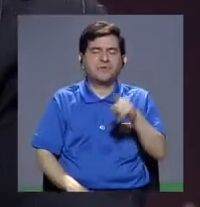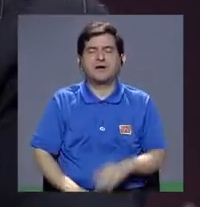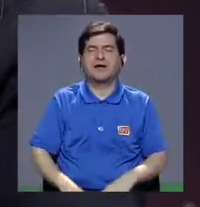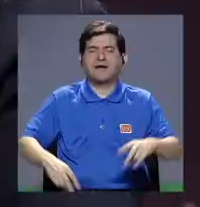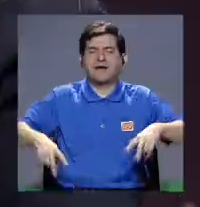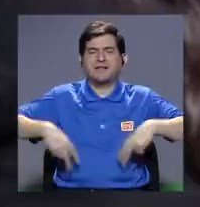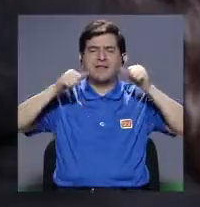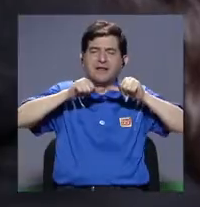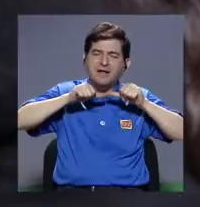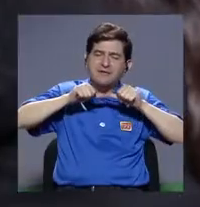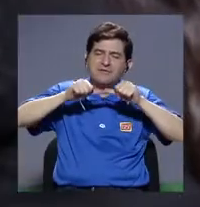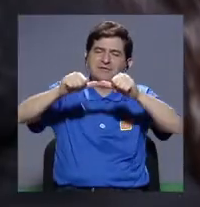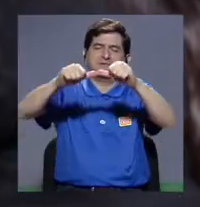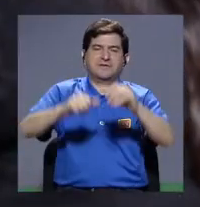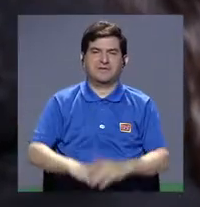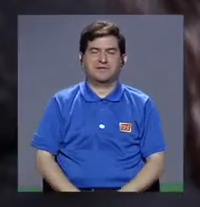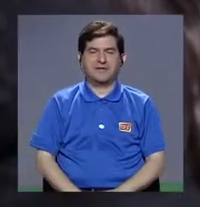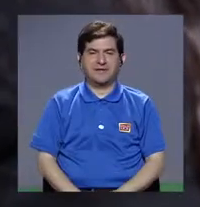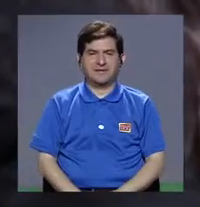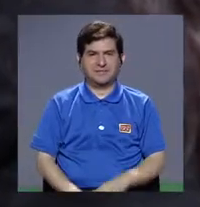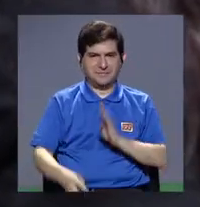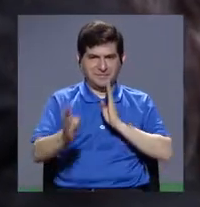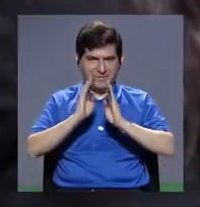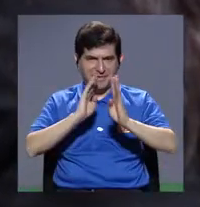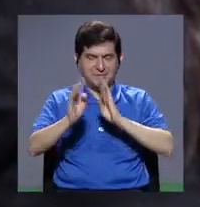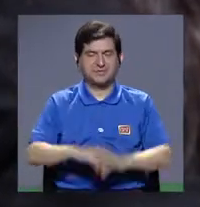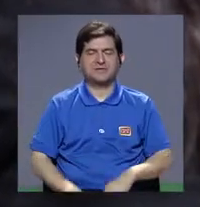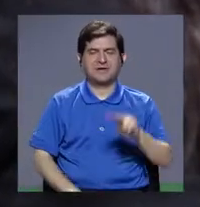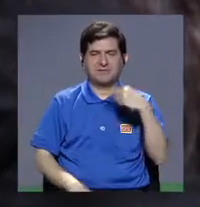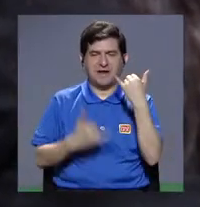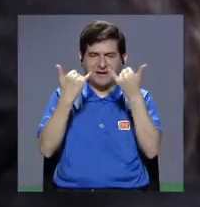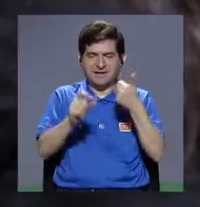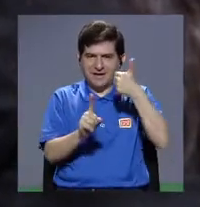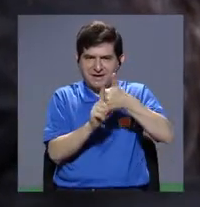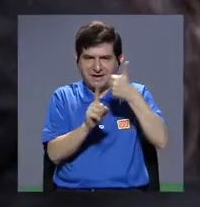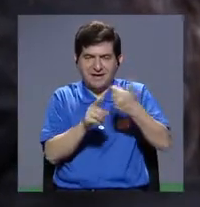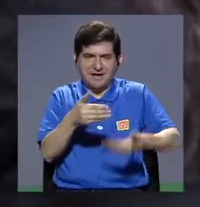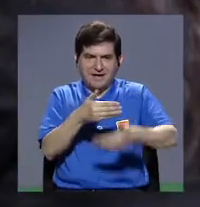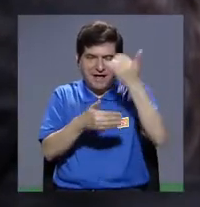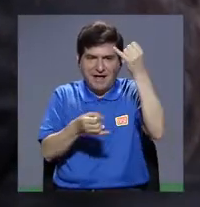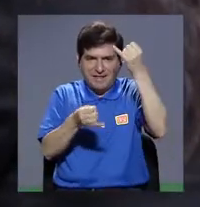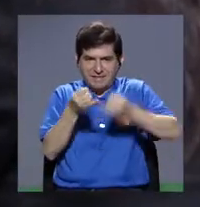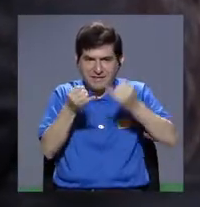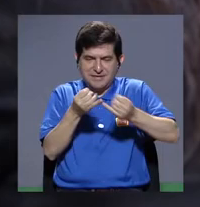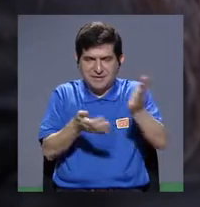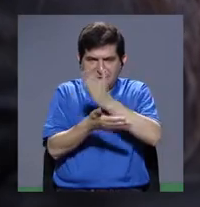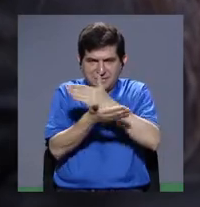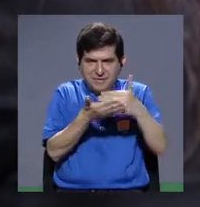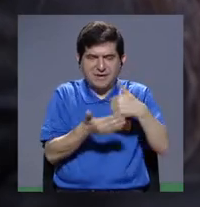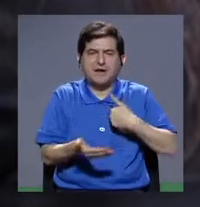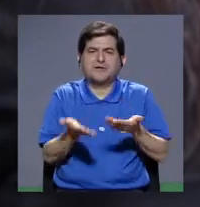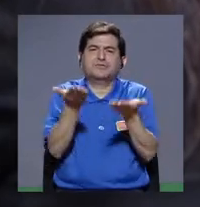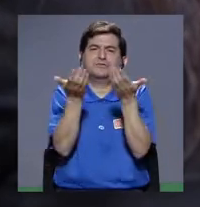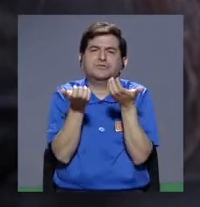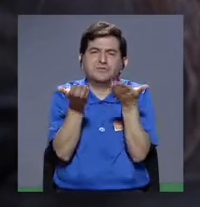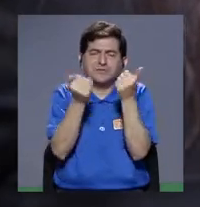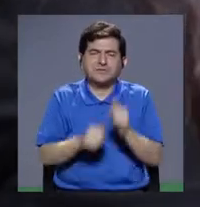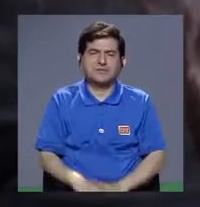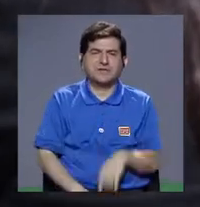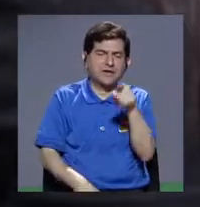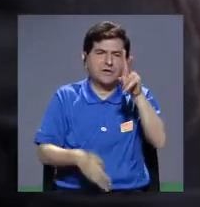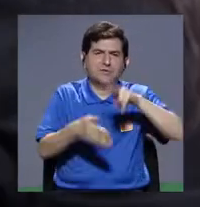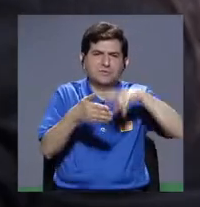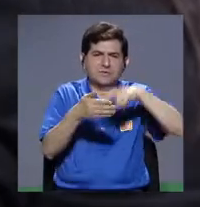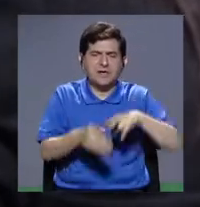vamos a hablar más de la novela ians y antes de cerrar este blog que sí me gustaría pedirte que